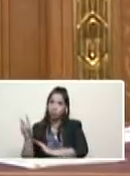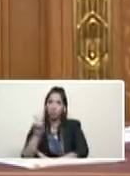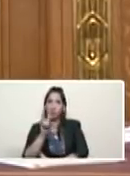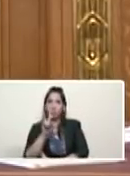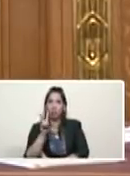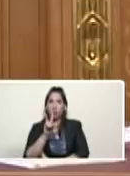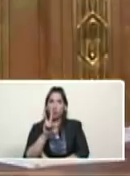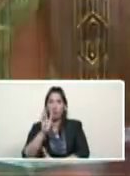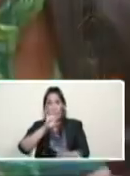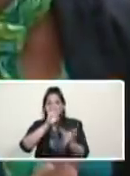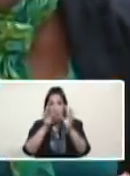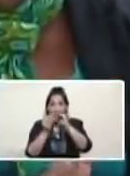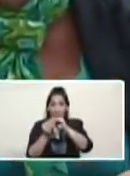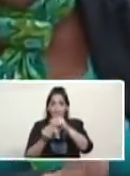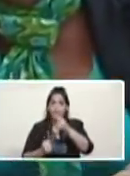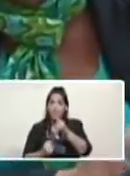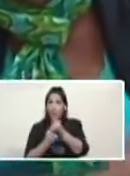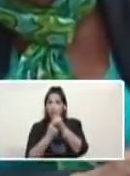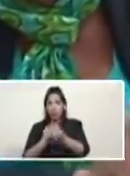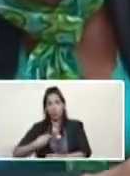El CLAT es la base de nuestra